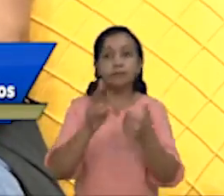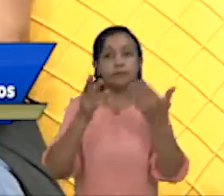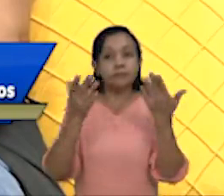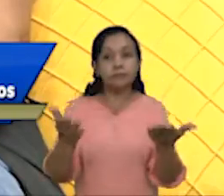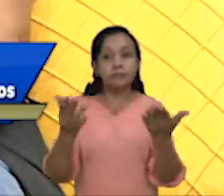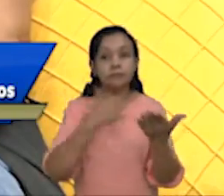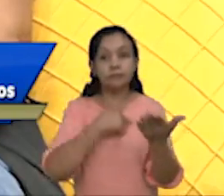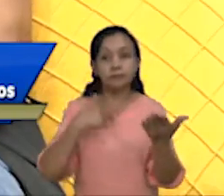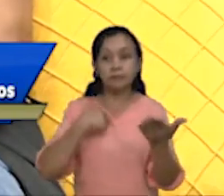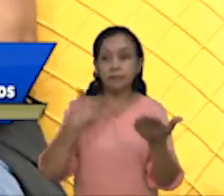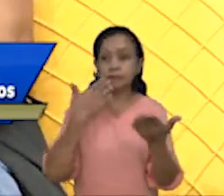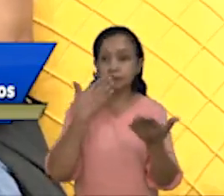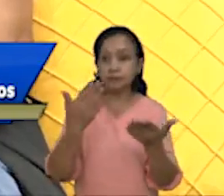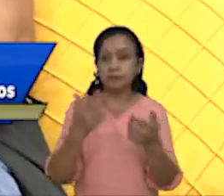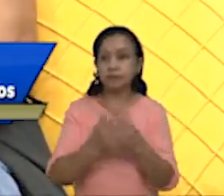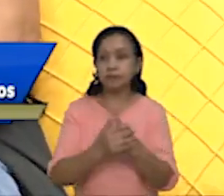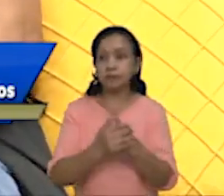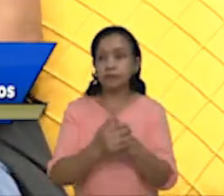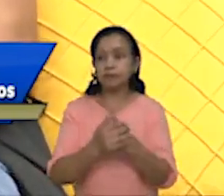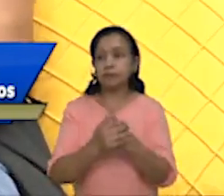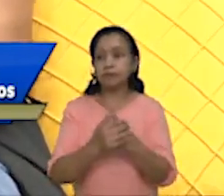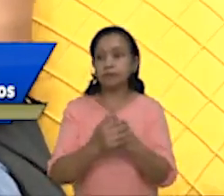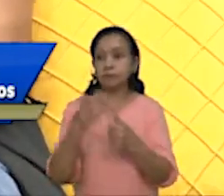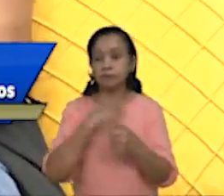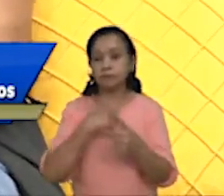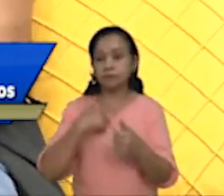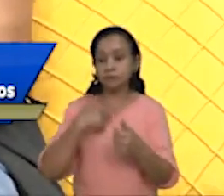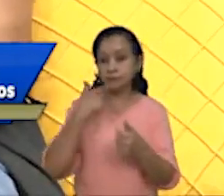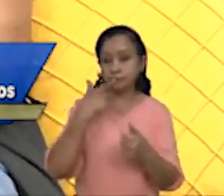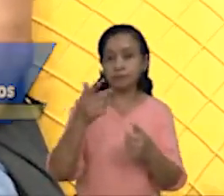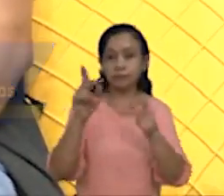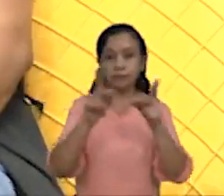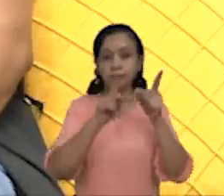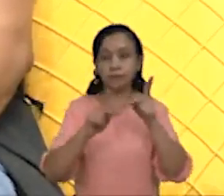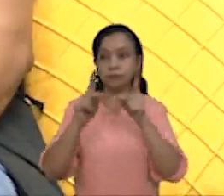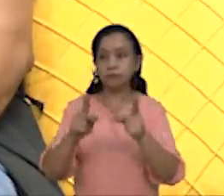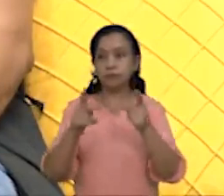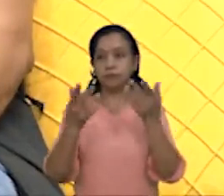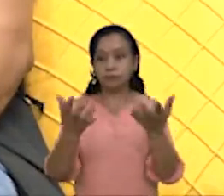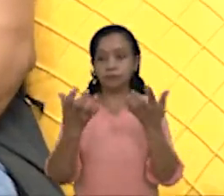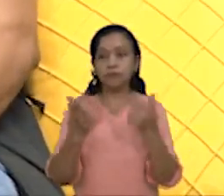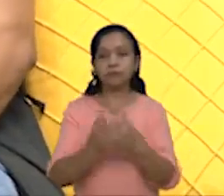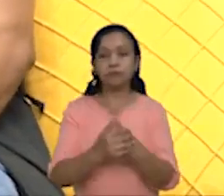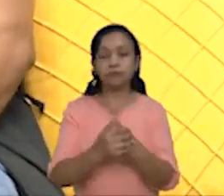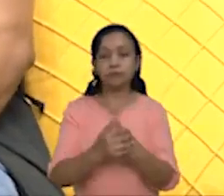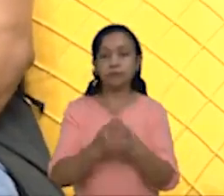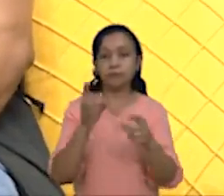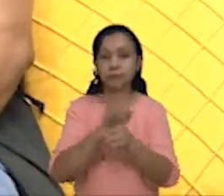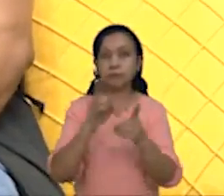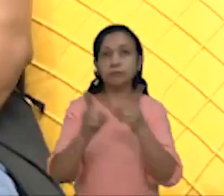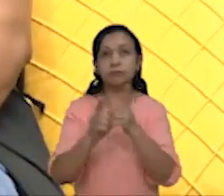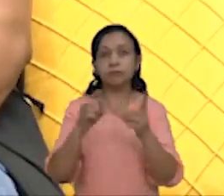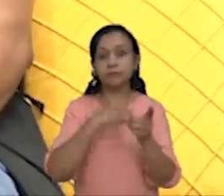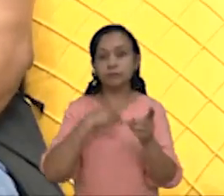las coberturas o en las notas que le llevamos o el producto final que llevamos a las audiencias. Entonces creo que hay que hacer mucho énfasis en